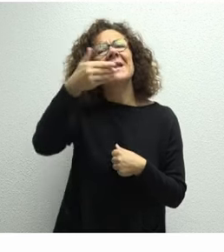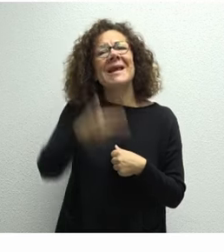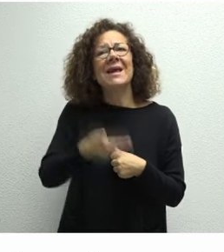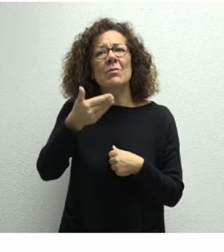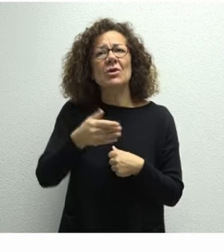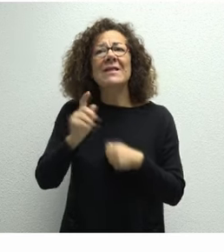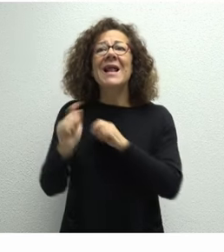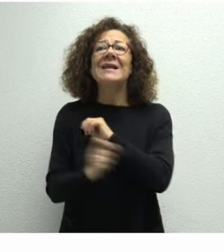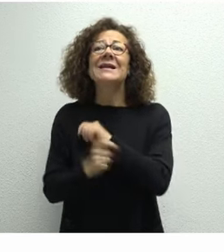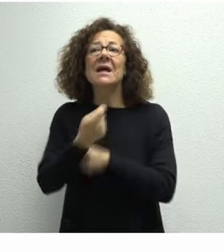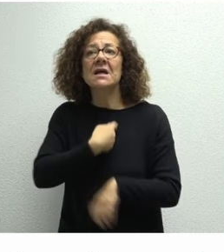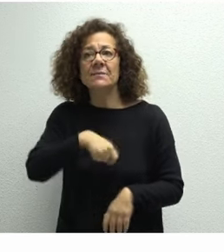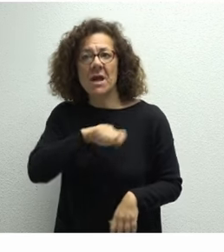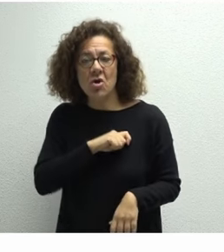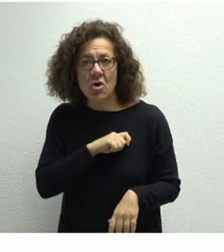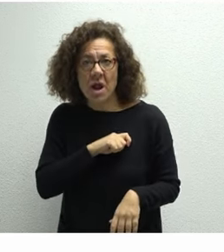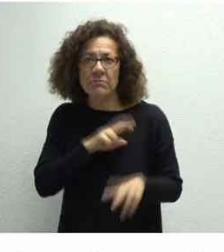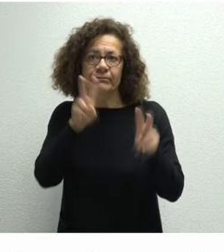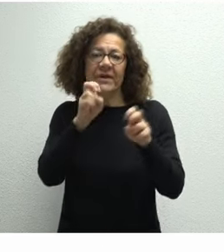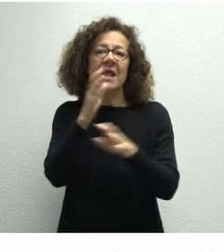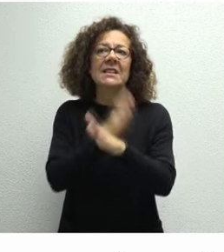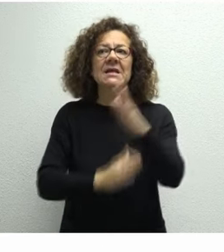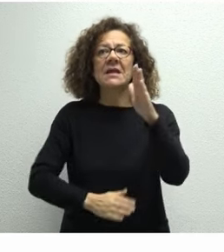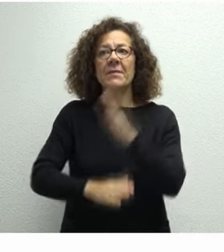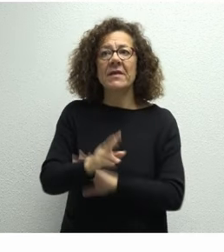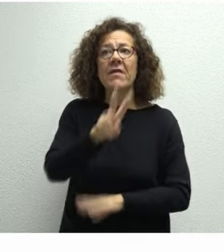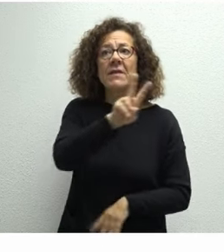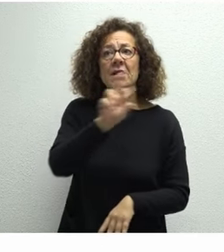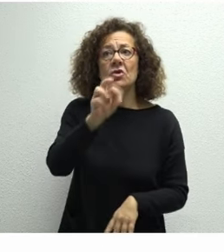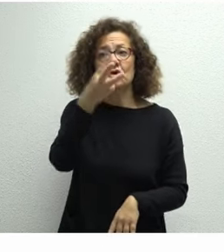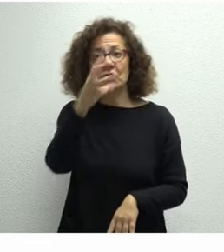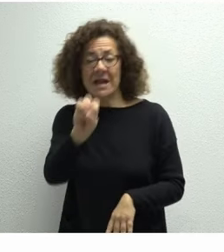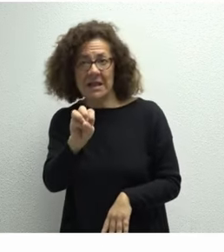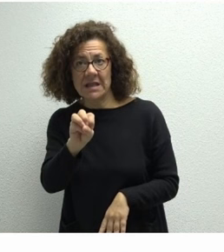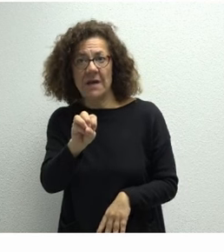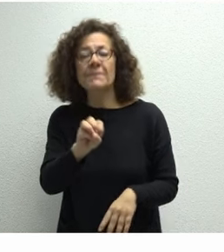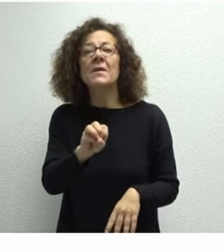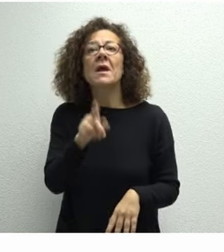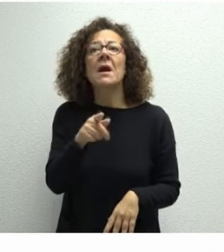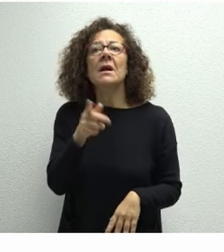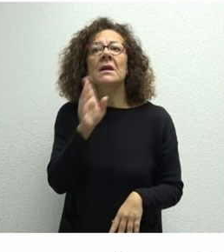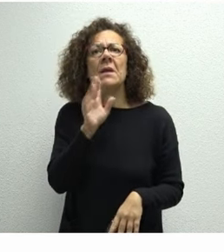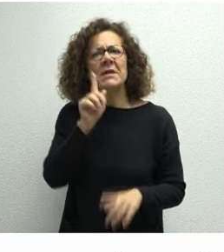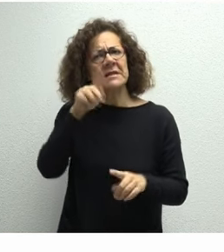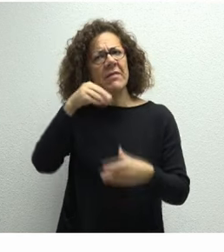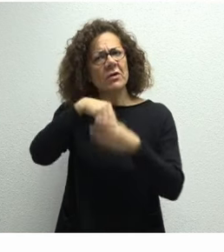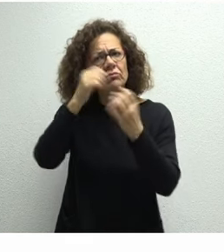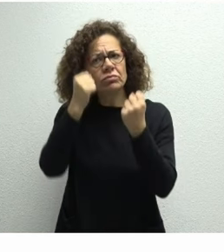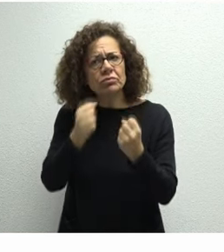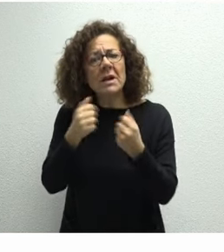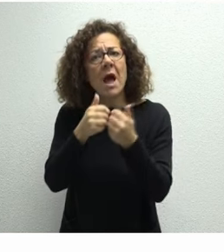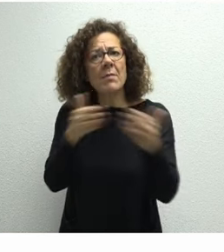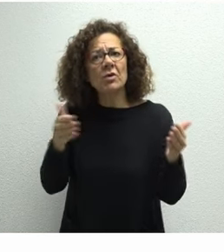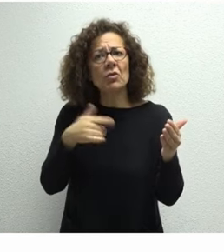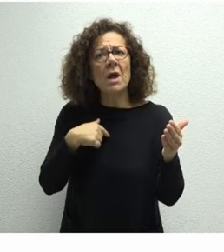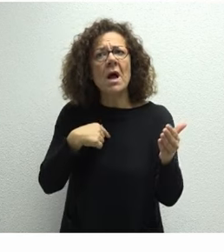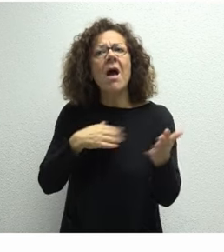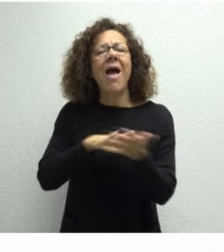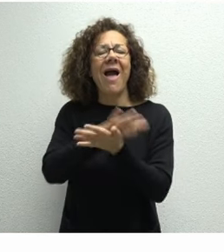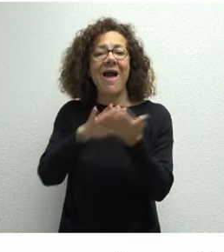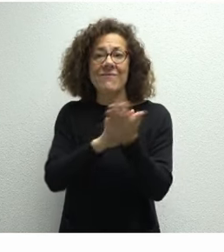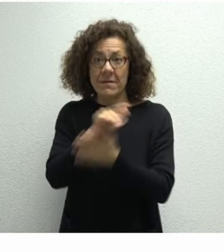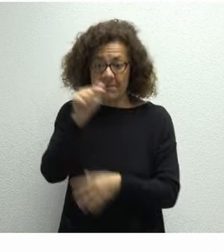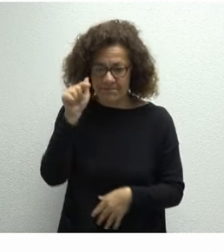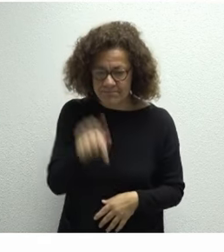no la estrategia española de la discapacidad 2230 que la mesa institucional la apertura hacían mención